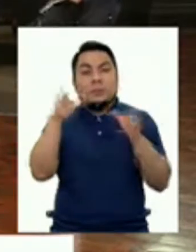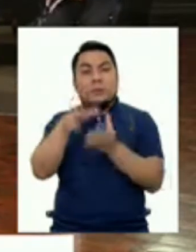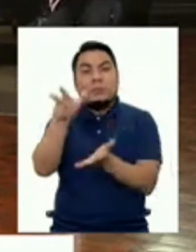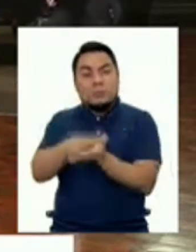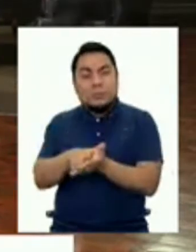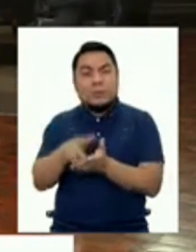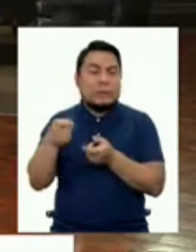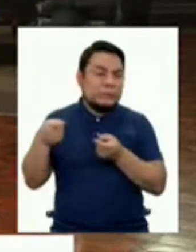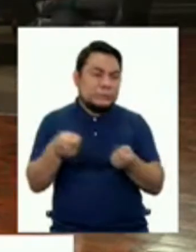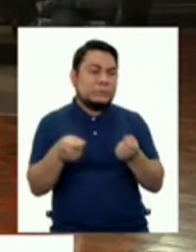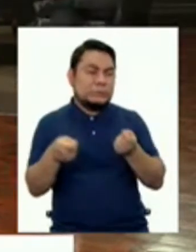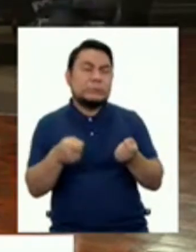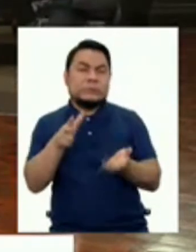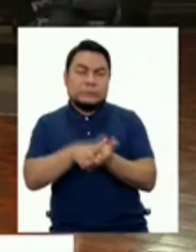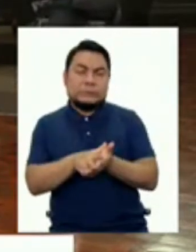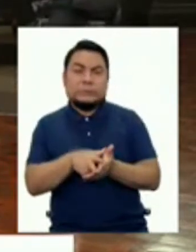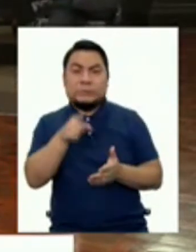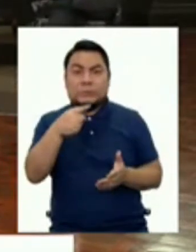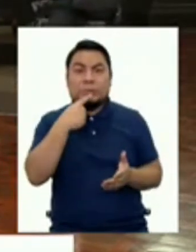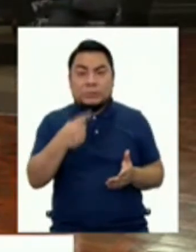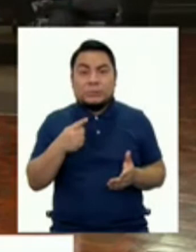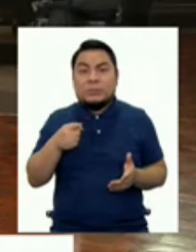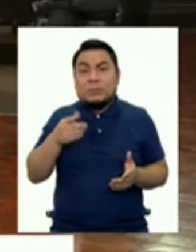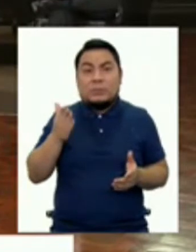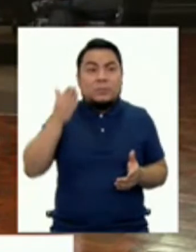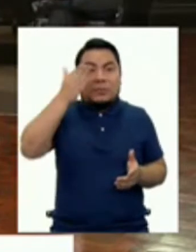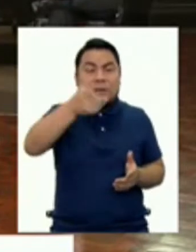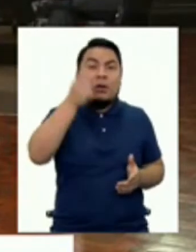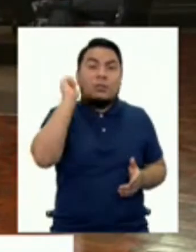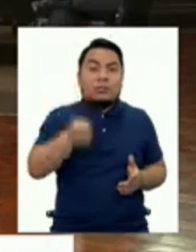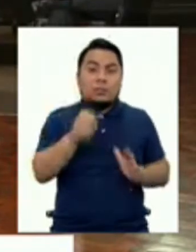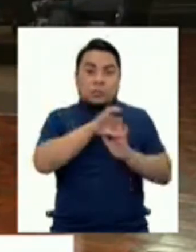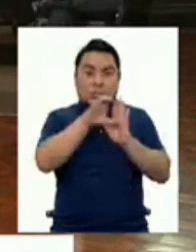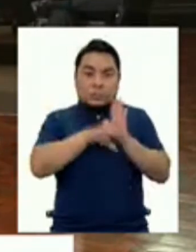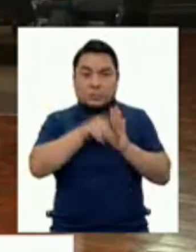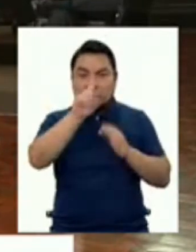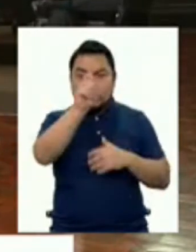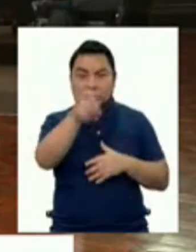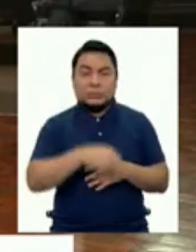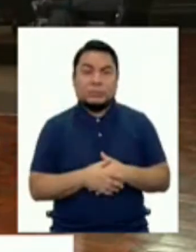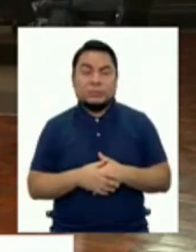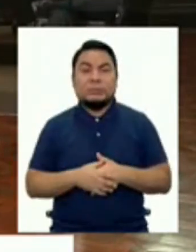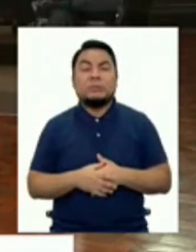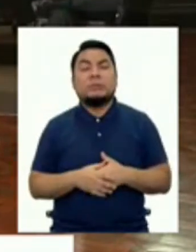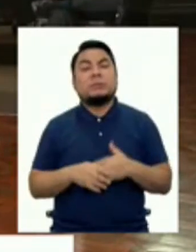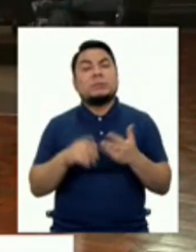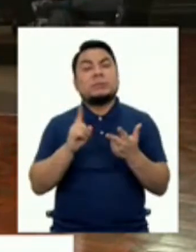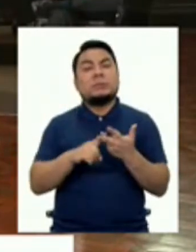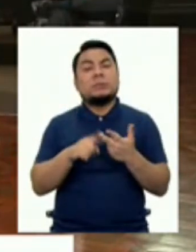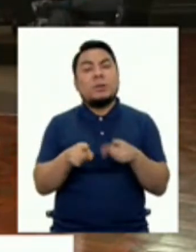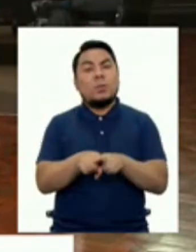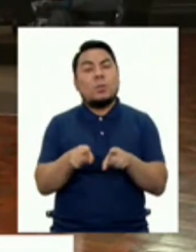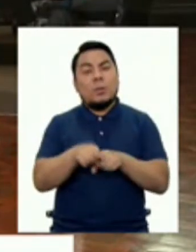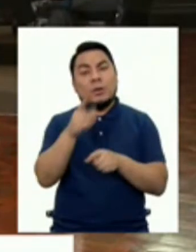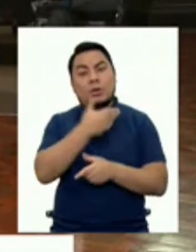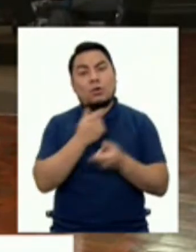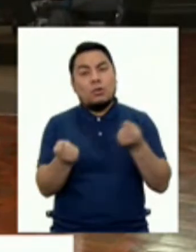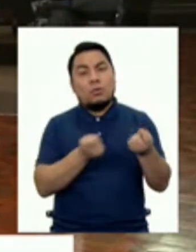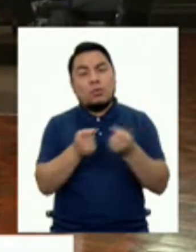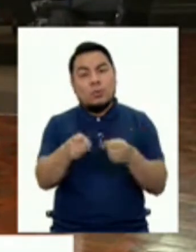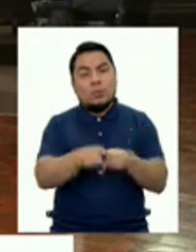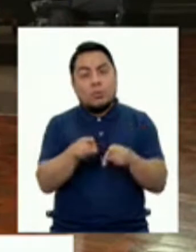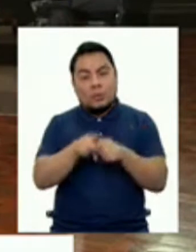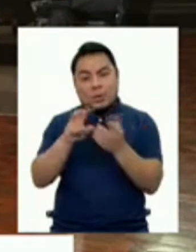por insistencia, ¿recurrirán al Tribunal Constitucional? ¿El mismo camino tomará el Gobierno con